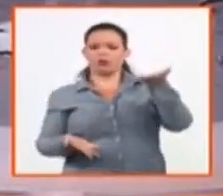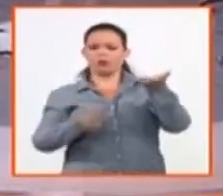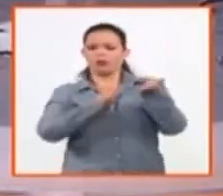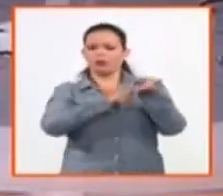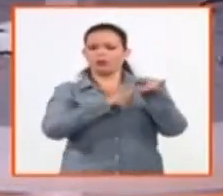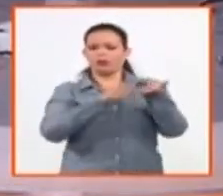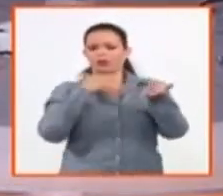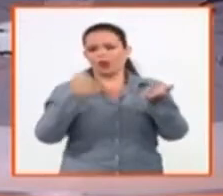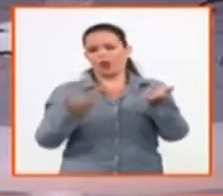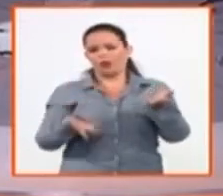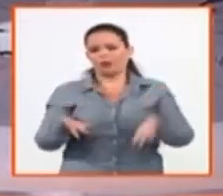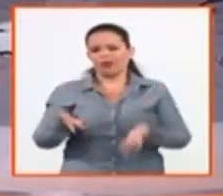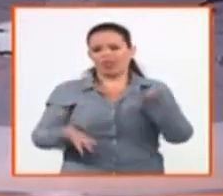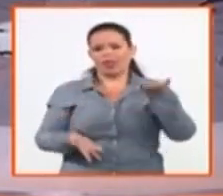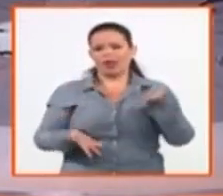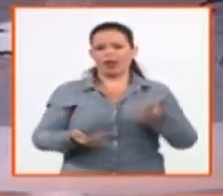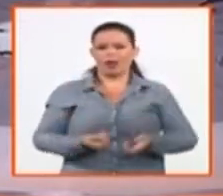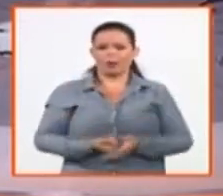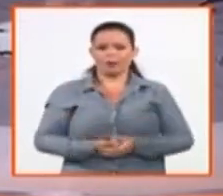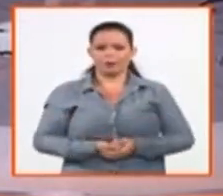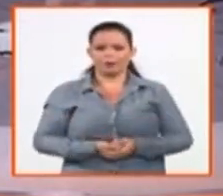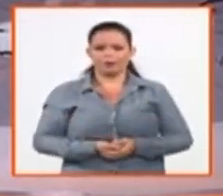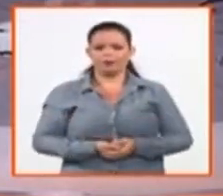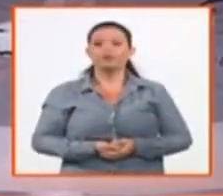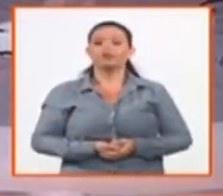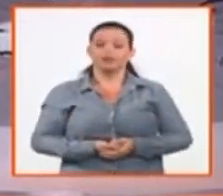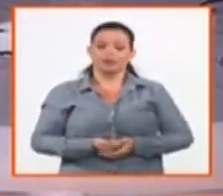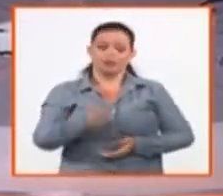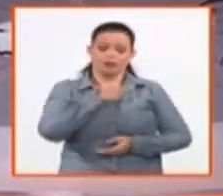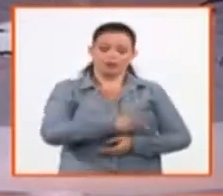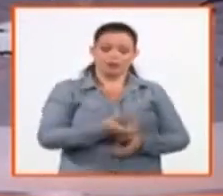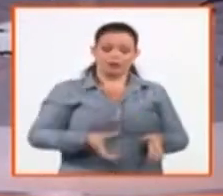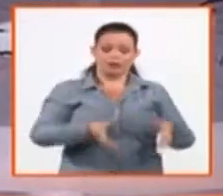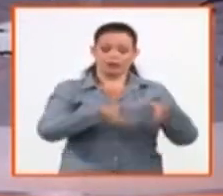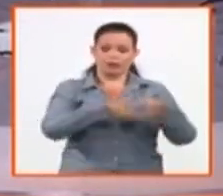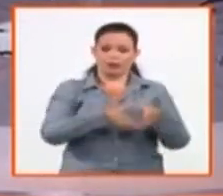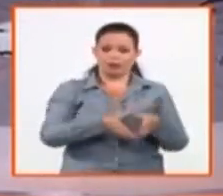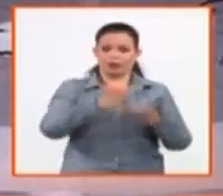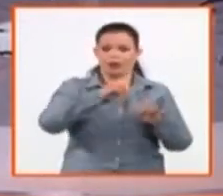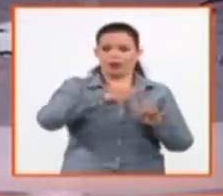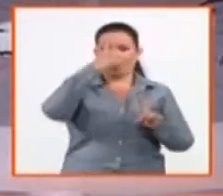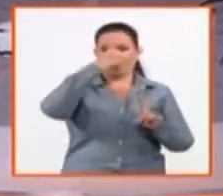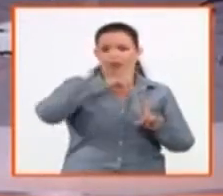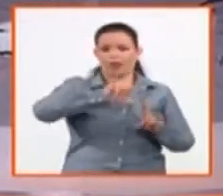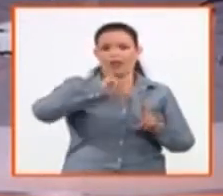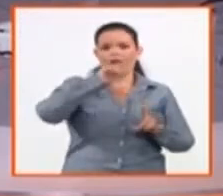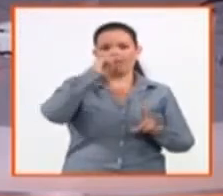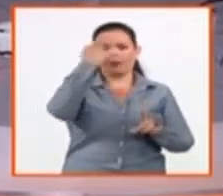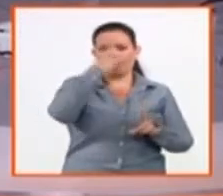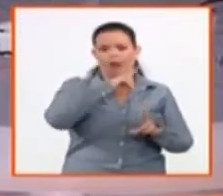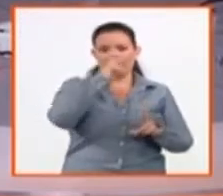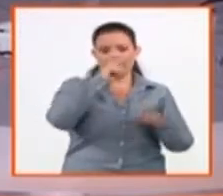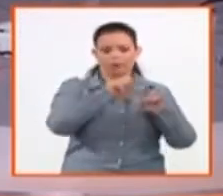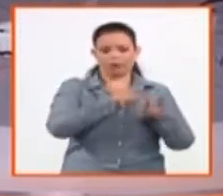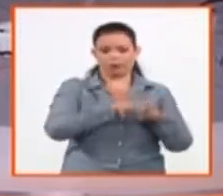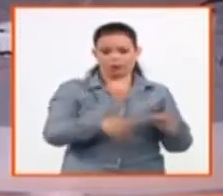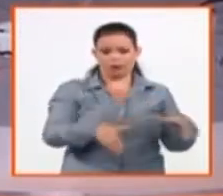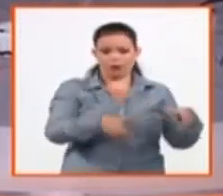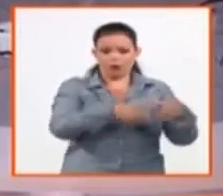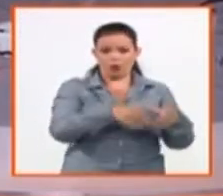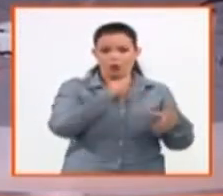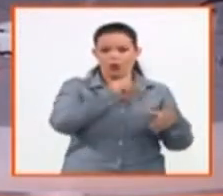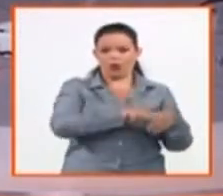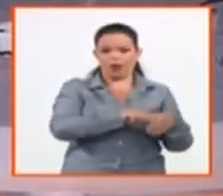movimiento talibán ya tiene una larga experiencia de acciones combativas, sobre todo de la realización de lo que se conoce